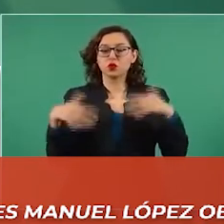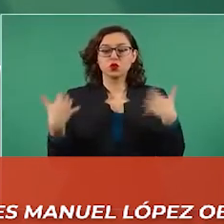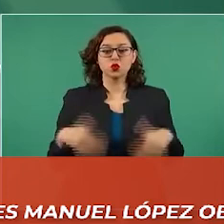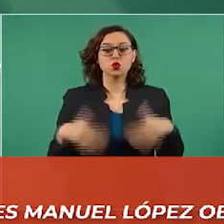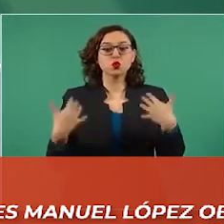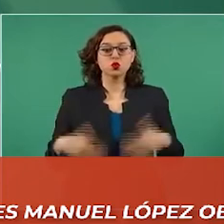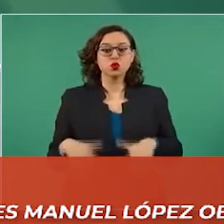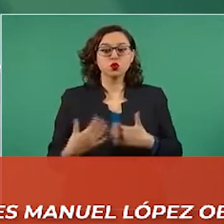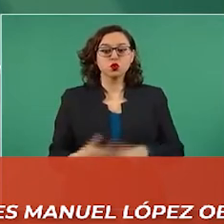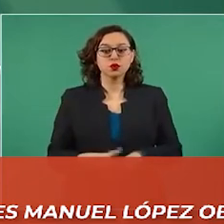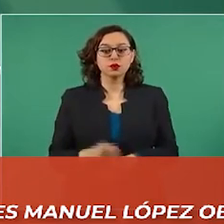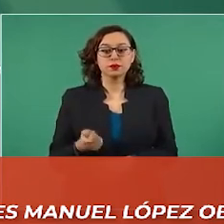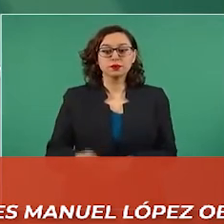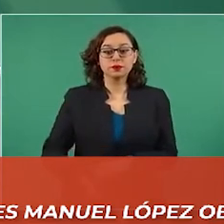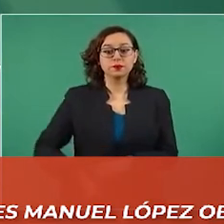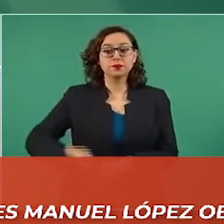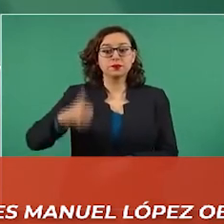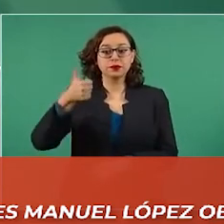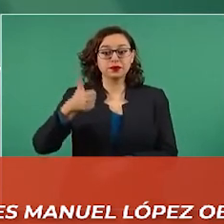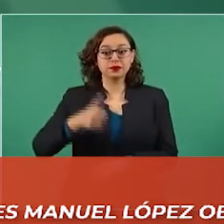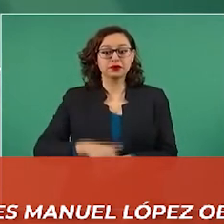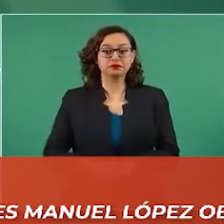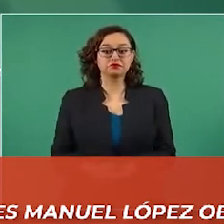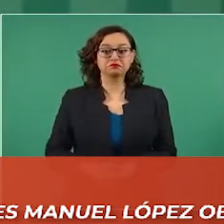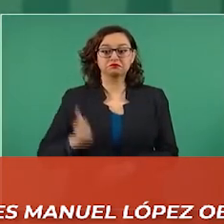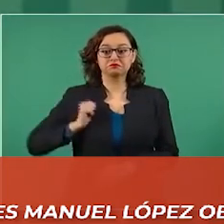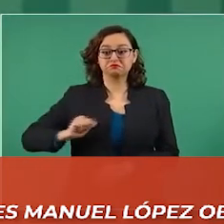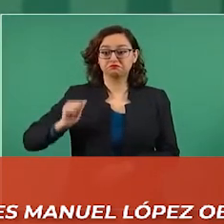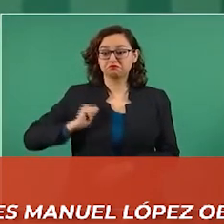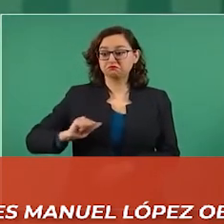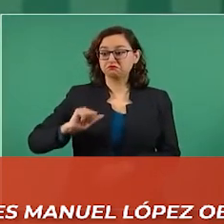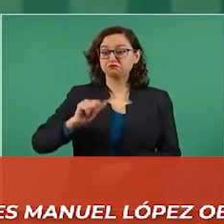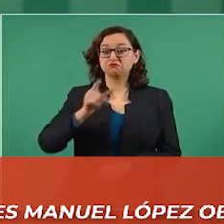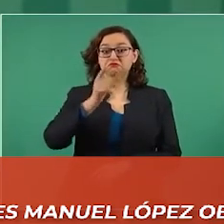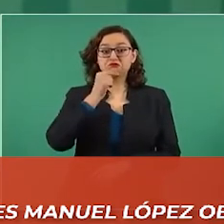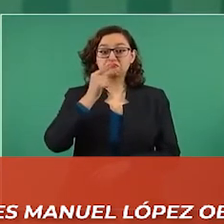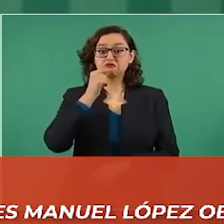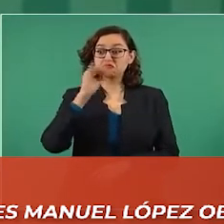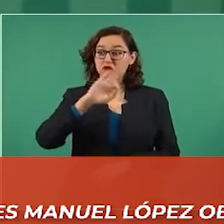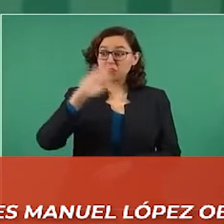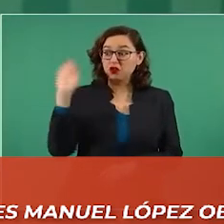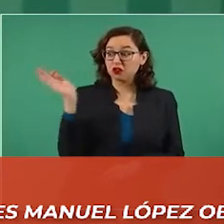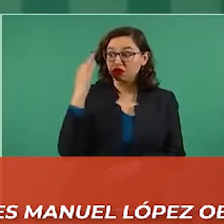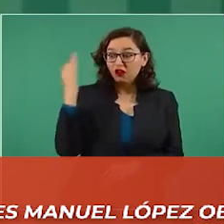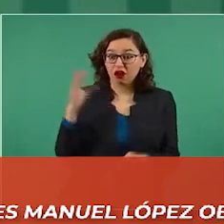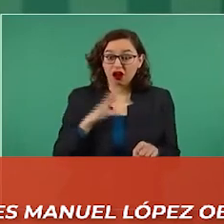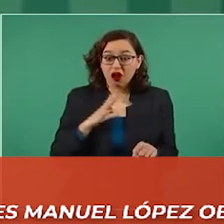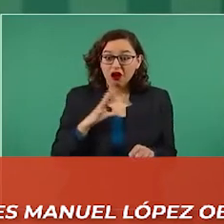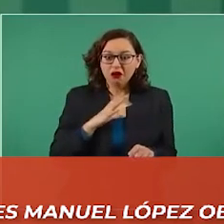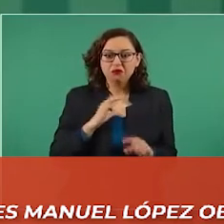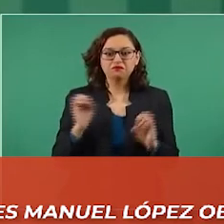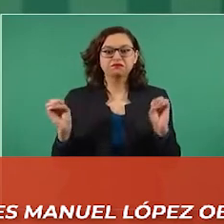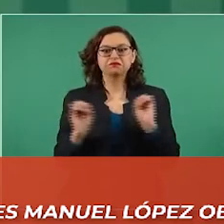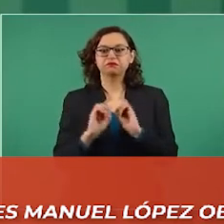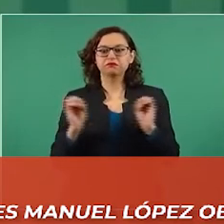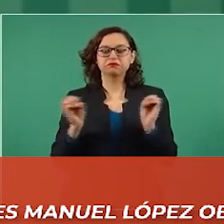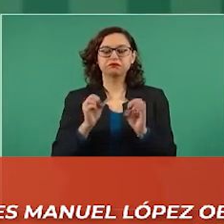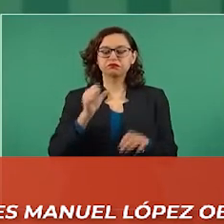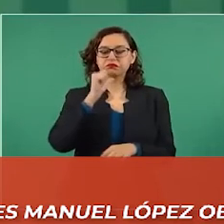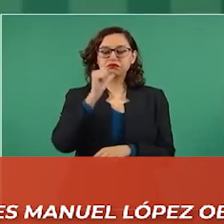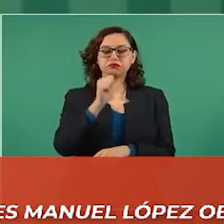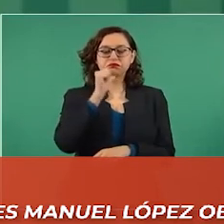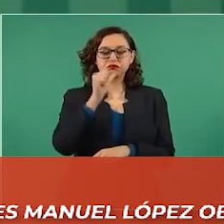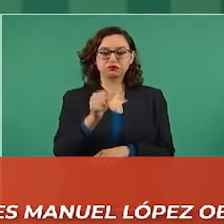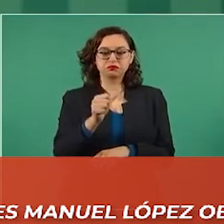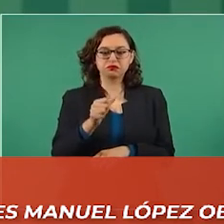Nunca la Policía Federal había contado con estas instalaciones. Ya